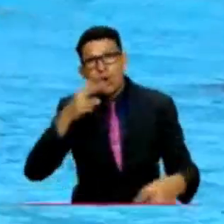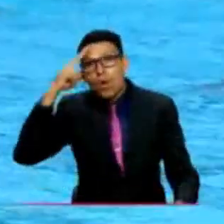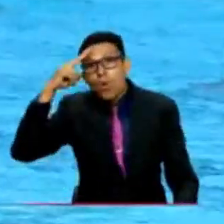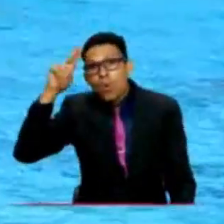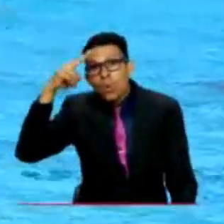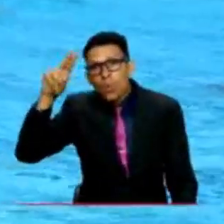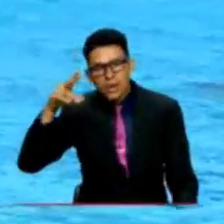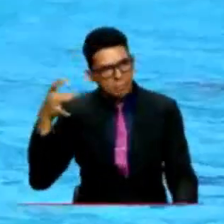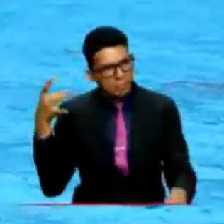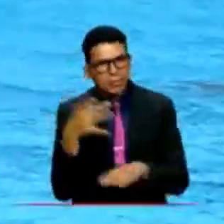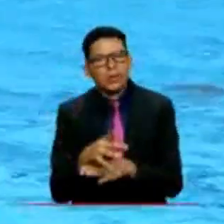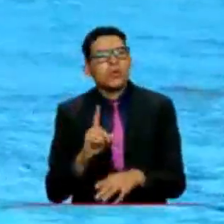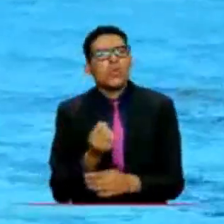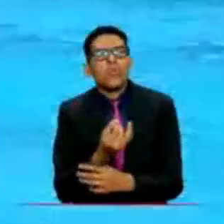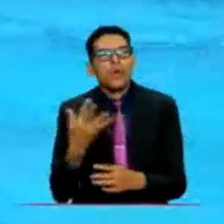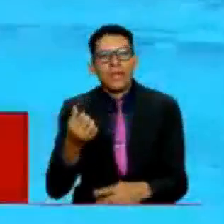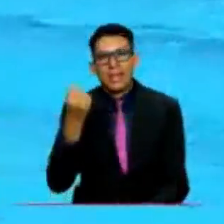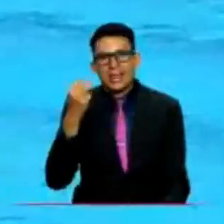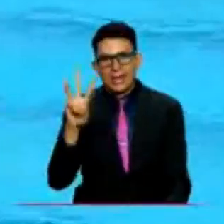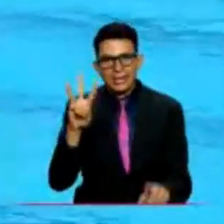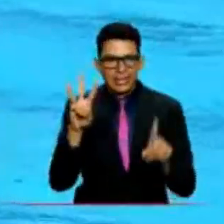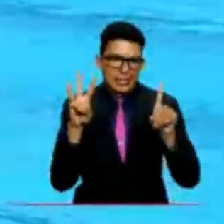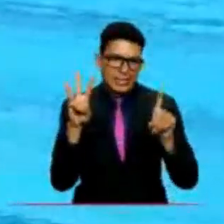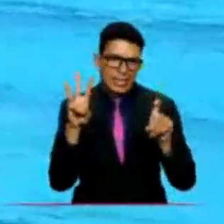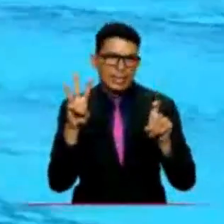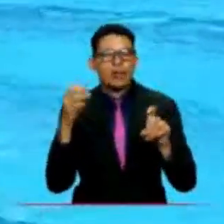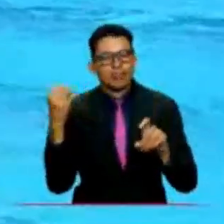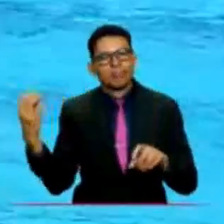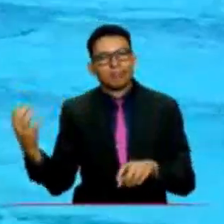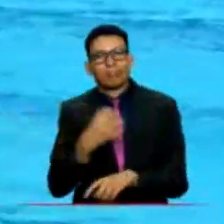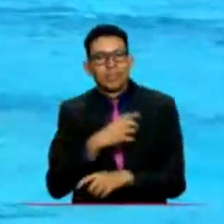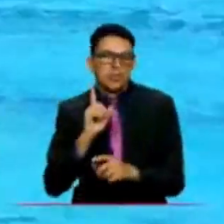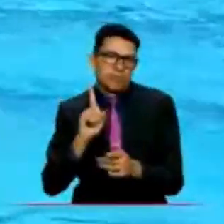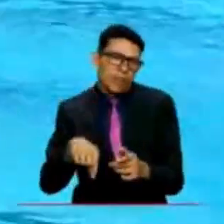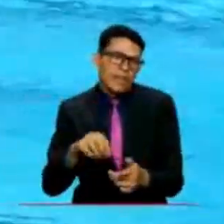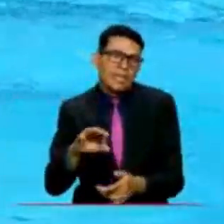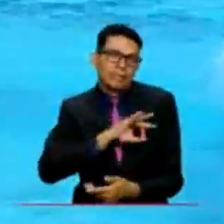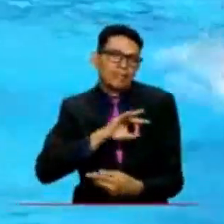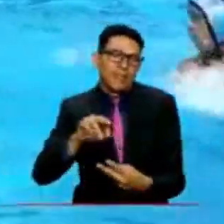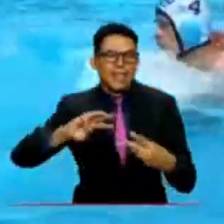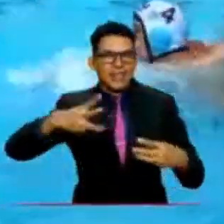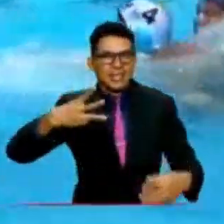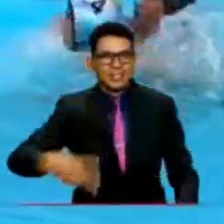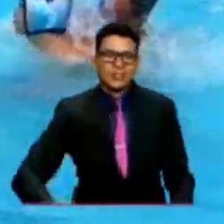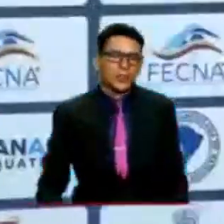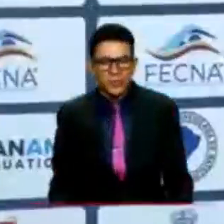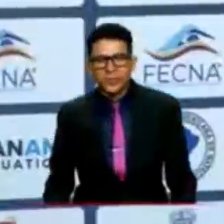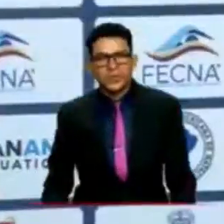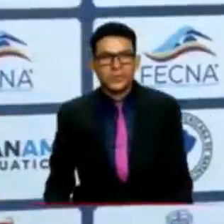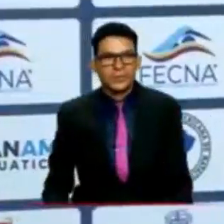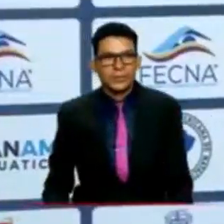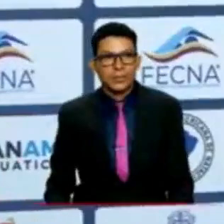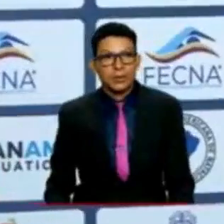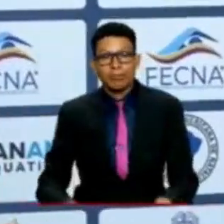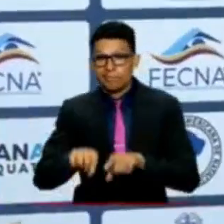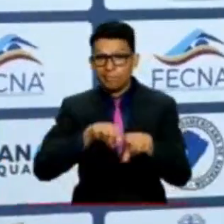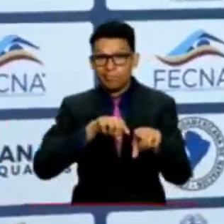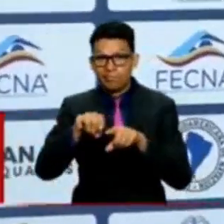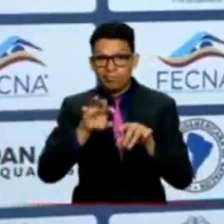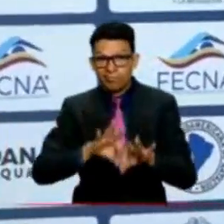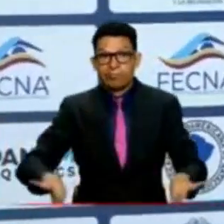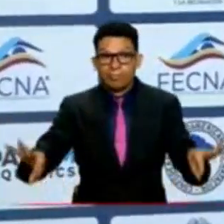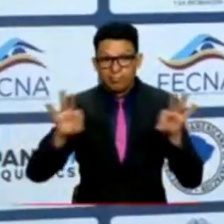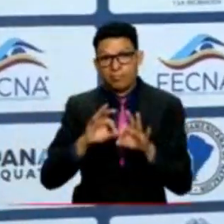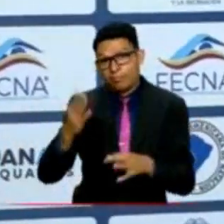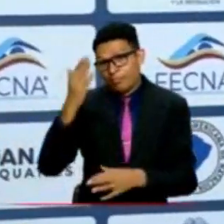Uruguay, imponiéndose con un marcador de 13-6 para coronarse también en la tercera posición. Ha sido un torneo importante para